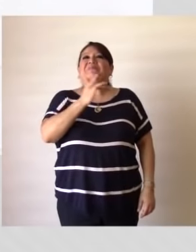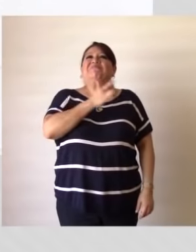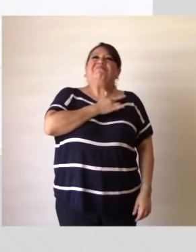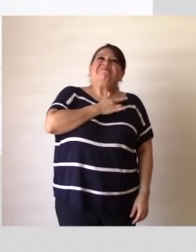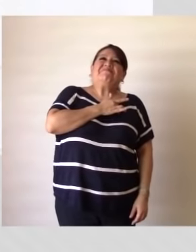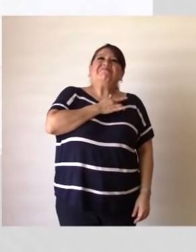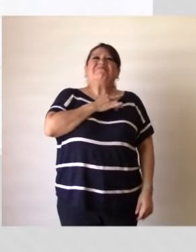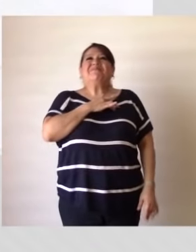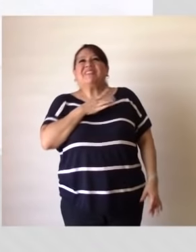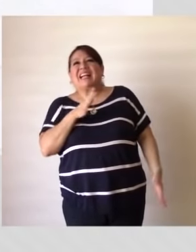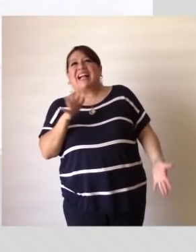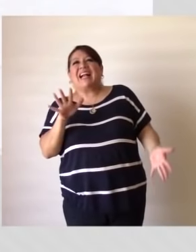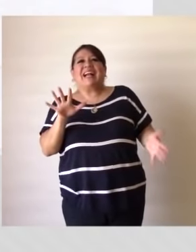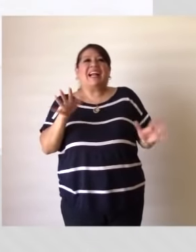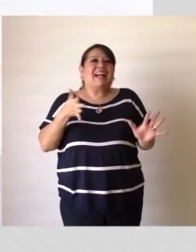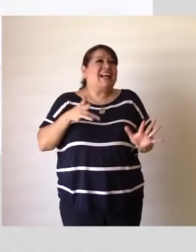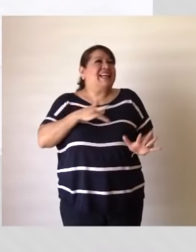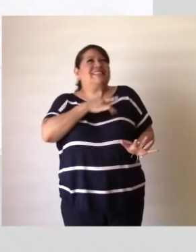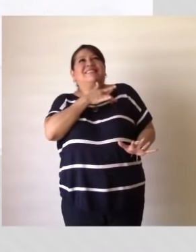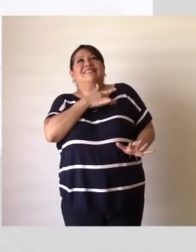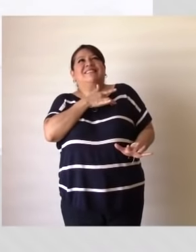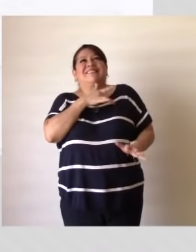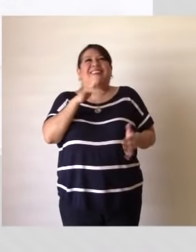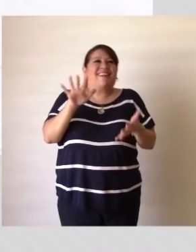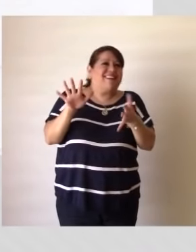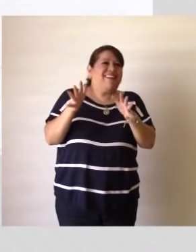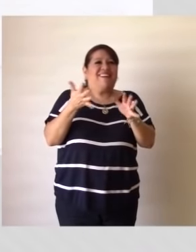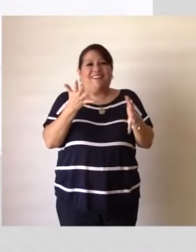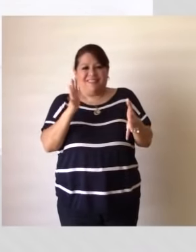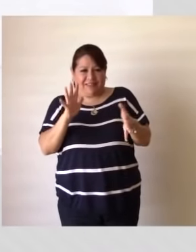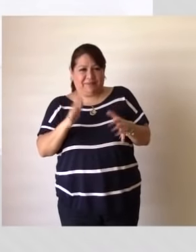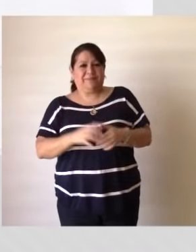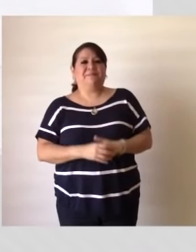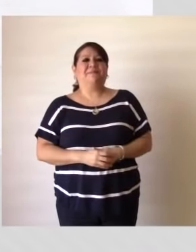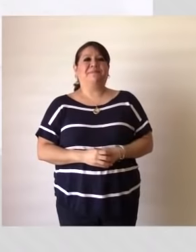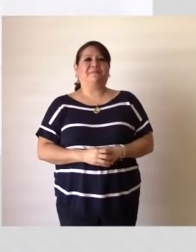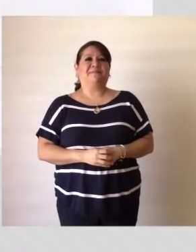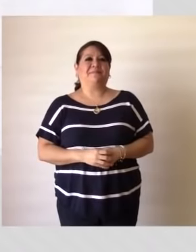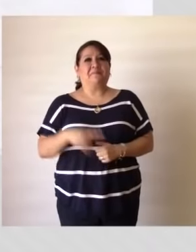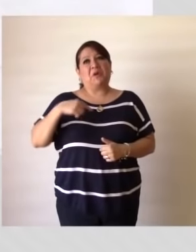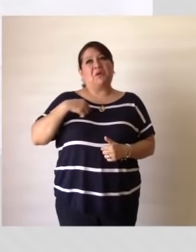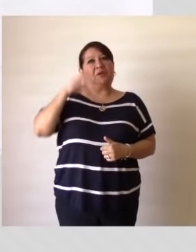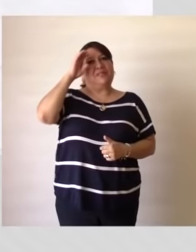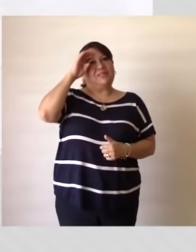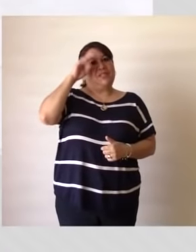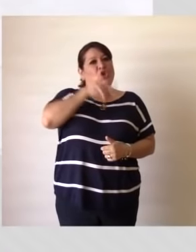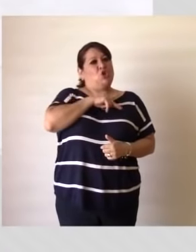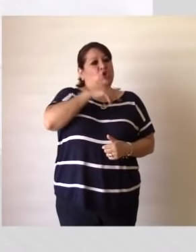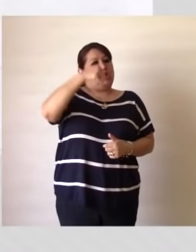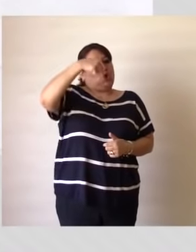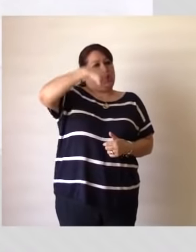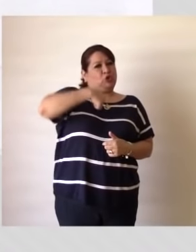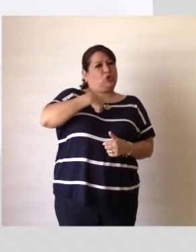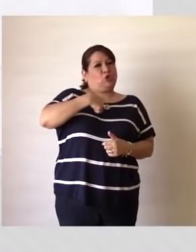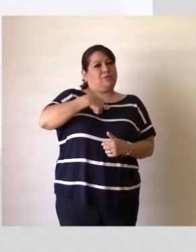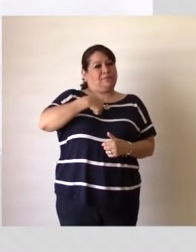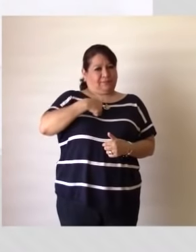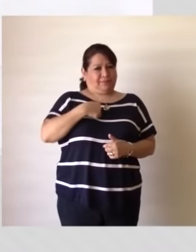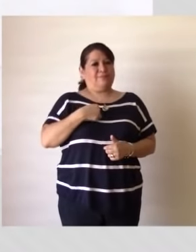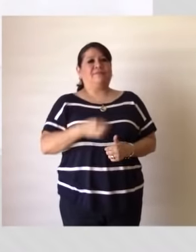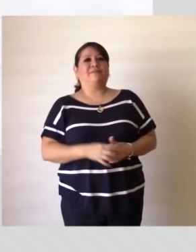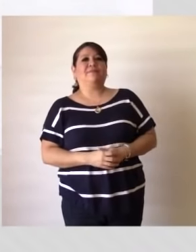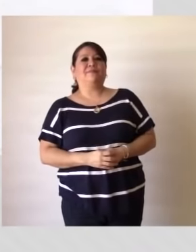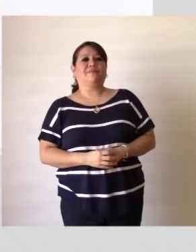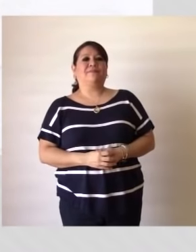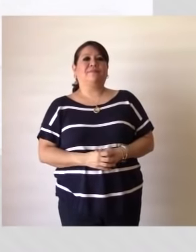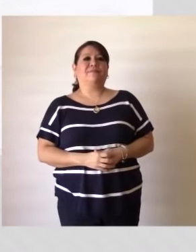profundamente puesta en ti que ni siquiera te has dado cuenta que la tienes hay algunos autores